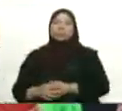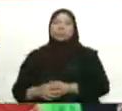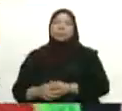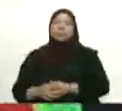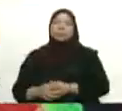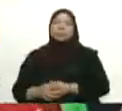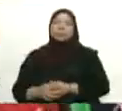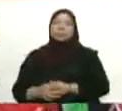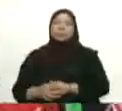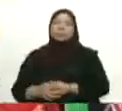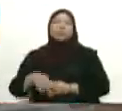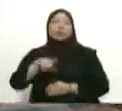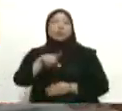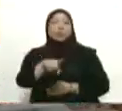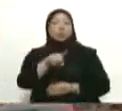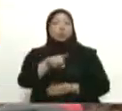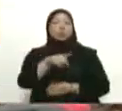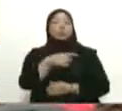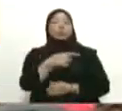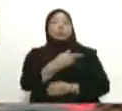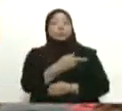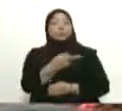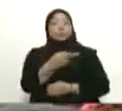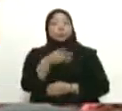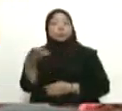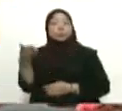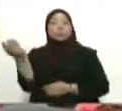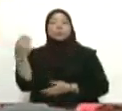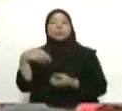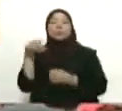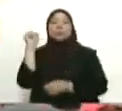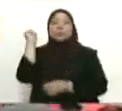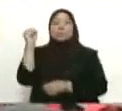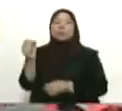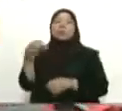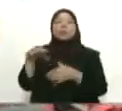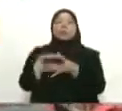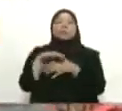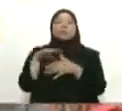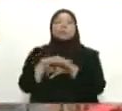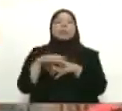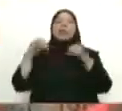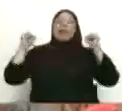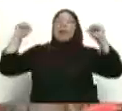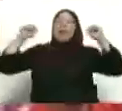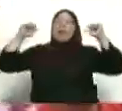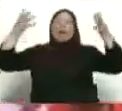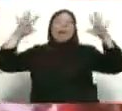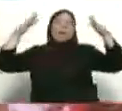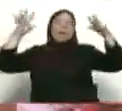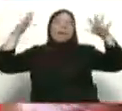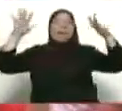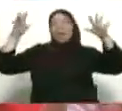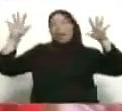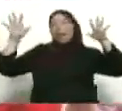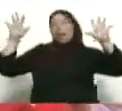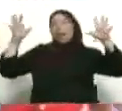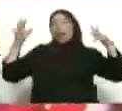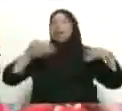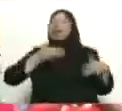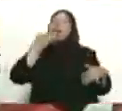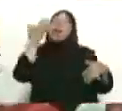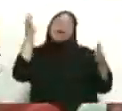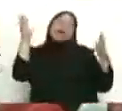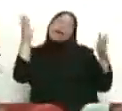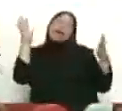bueno ustedes le toca el mazo el día miércoles Dios mediante Dios mediante